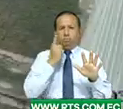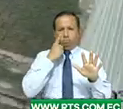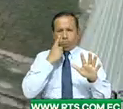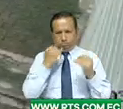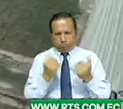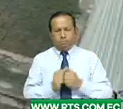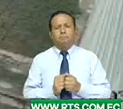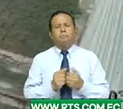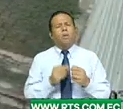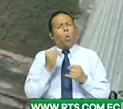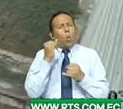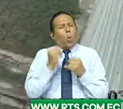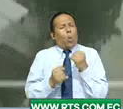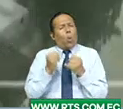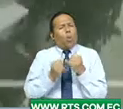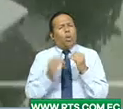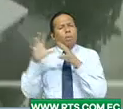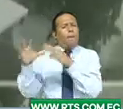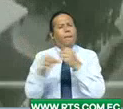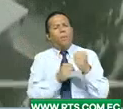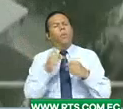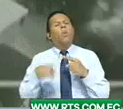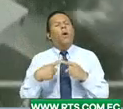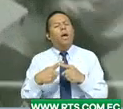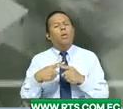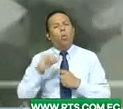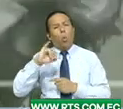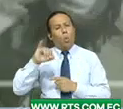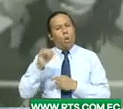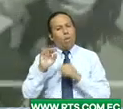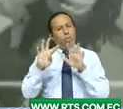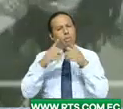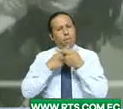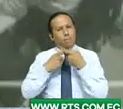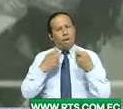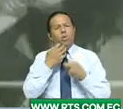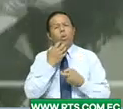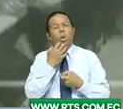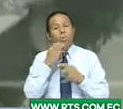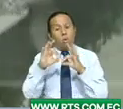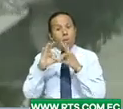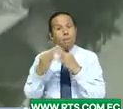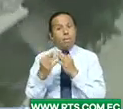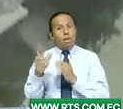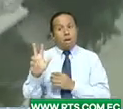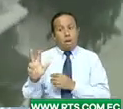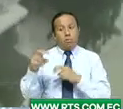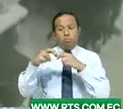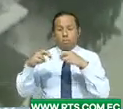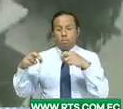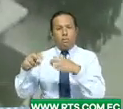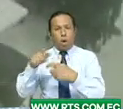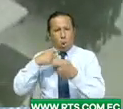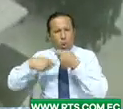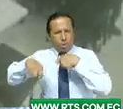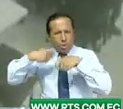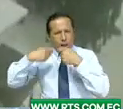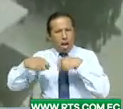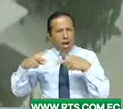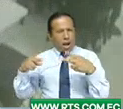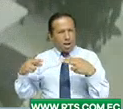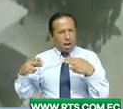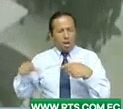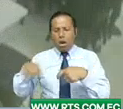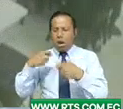casos. El más reciente es el ocurrido este jueves 9 de marzo, donde una familia que cenaba en un cangrejal ubicado